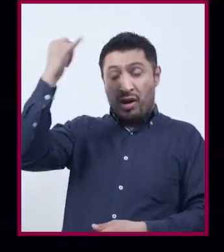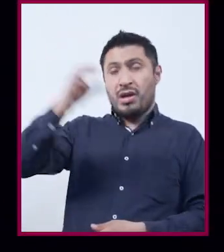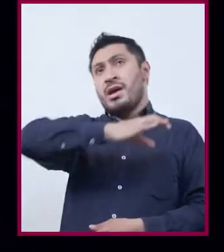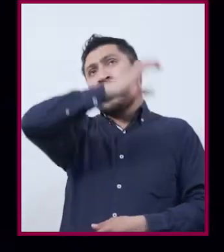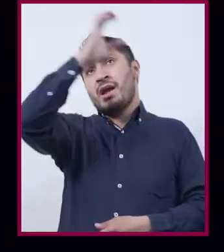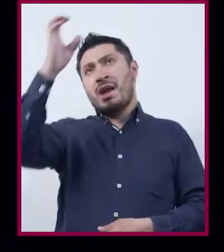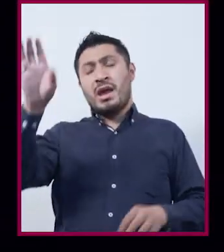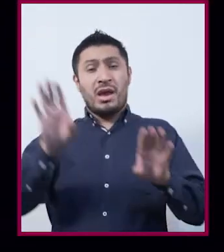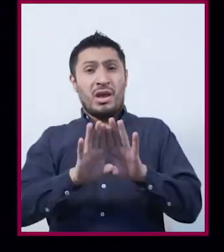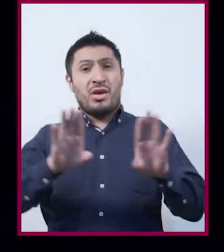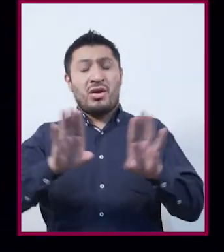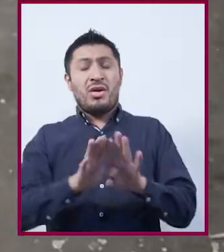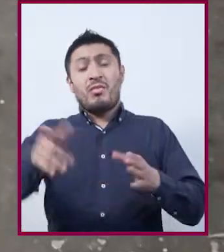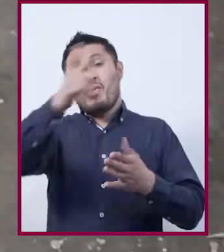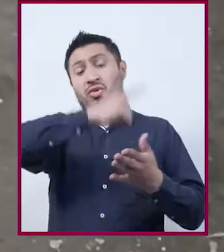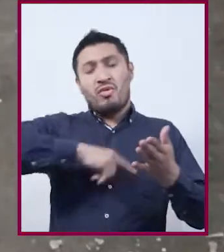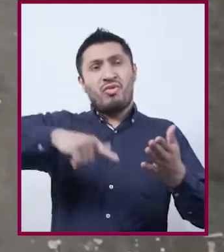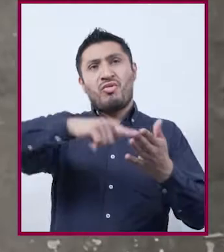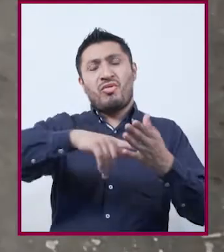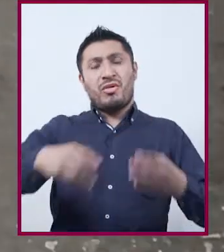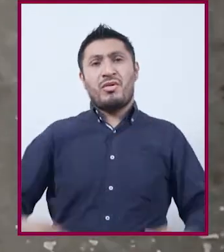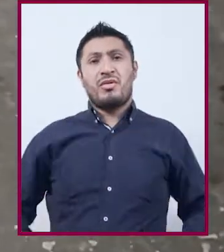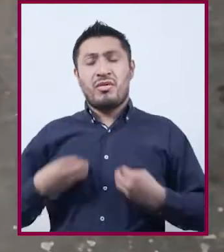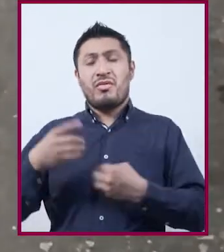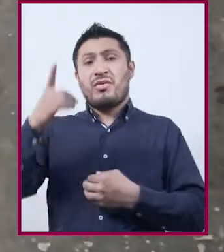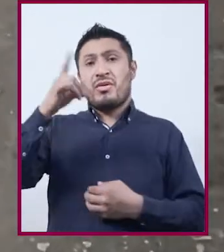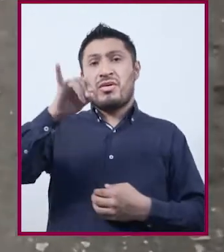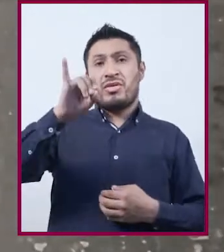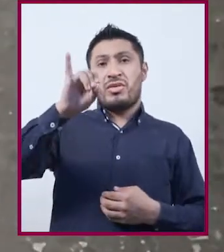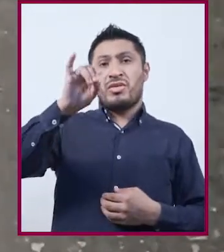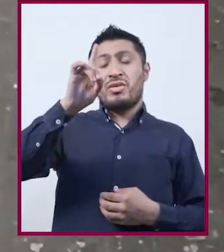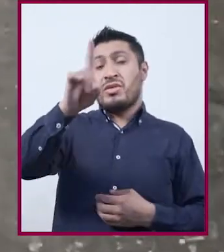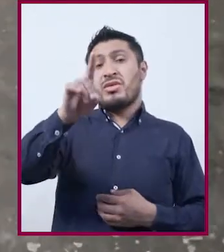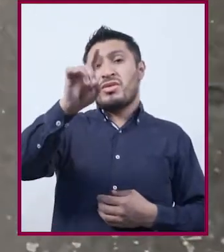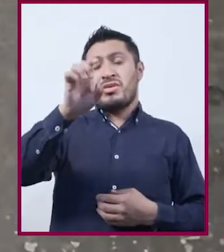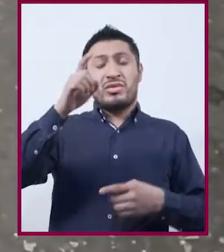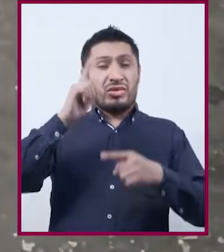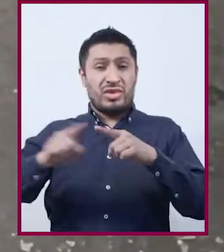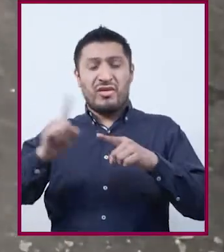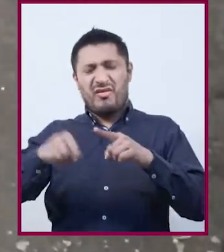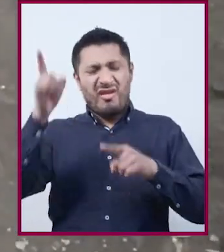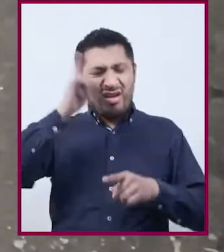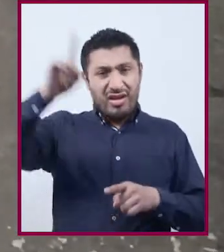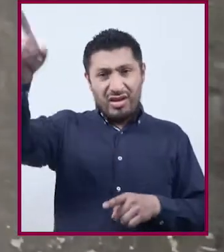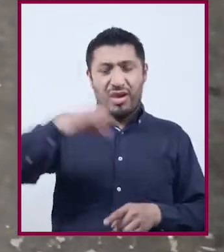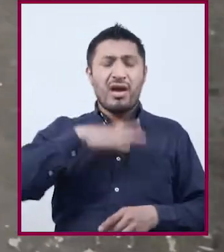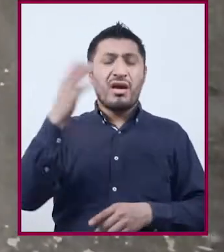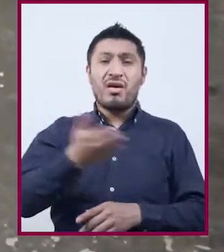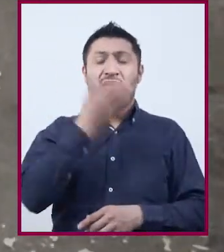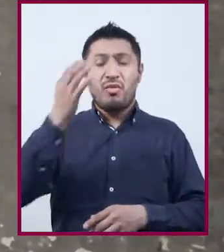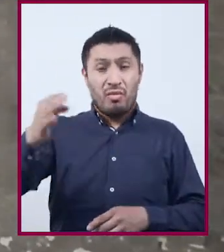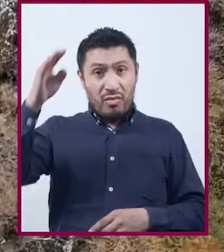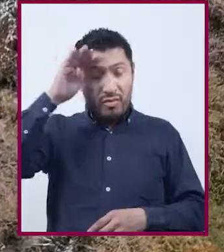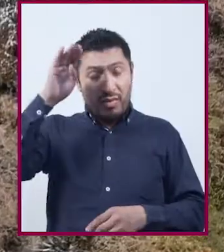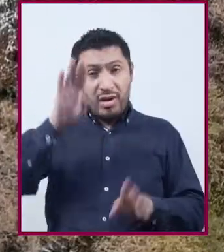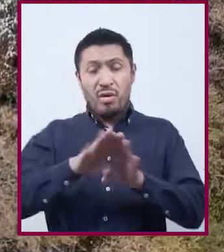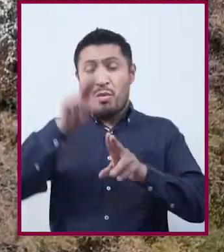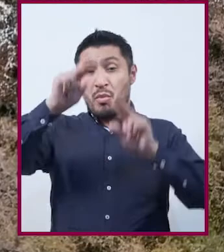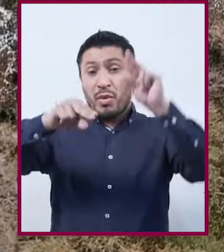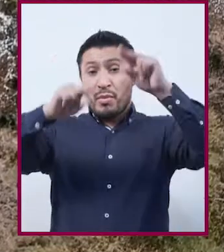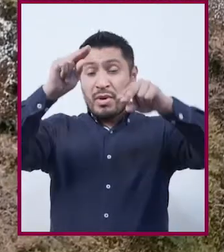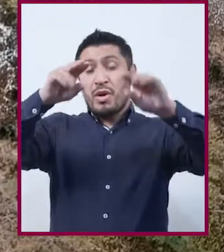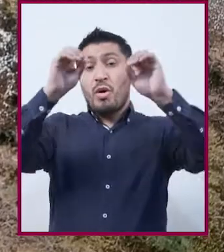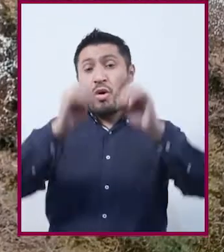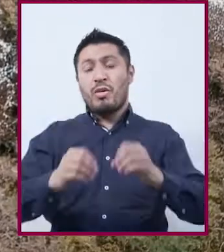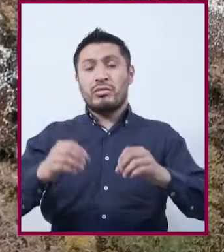con creencias, el cielo era considerado el espacio donde habitan las deidades, lo más común era pensar que las granizadas